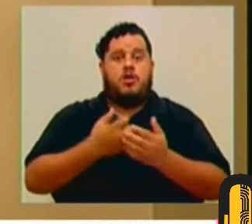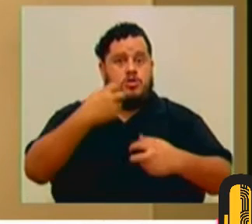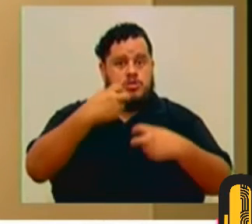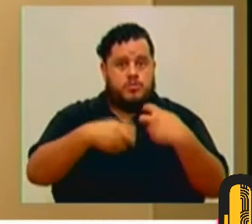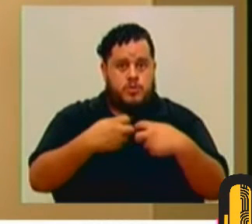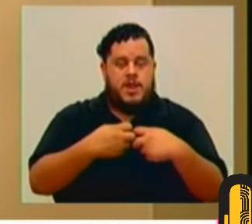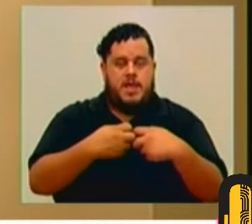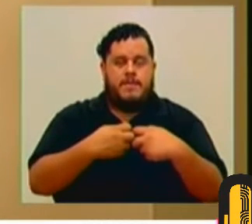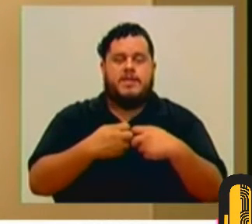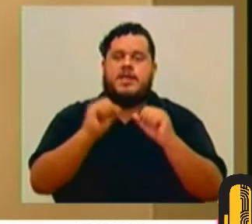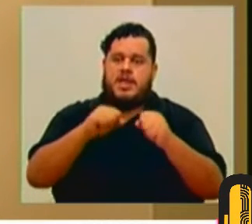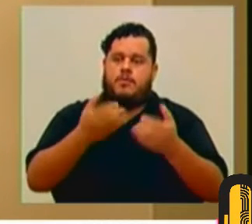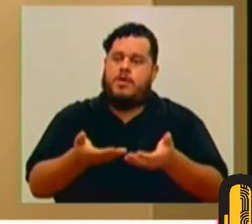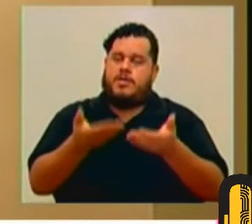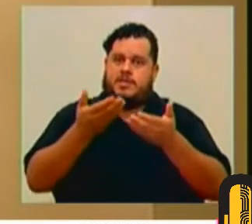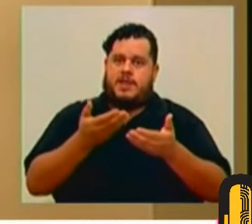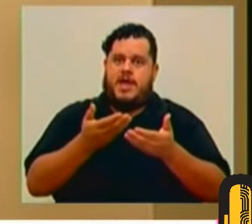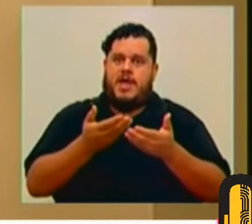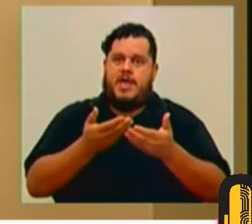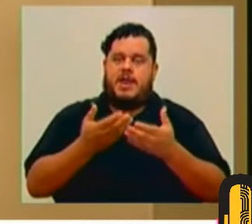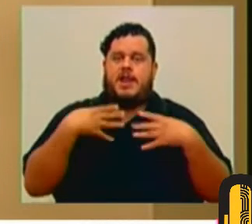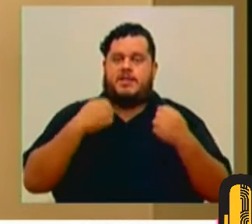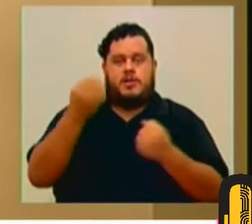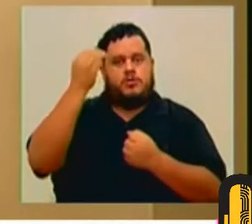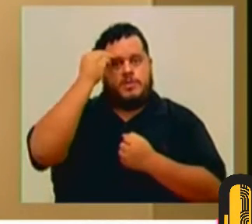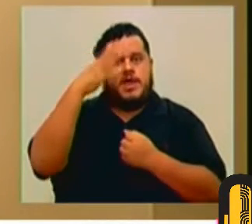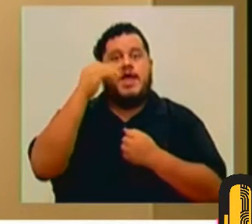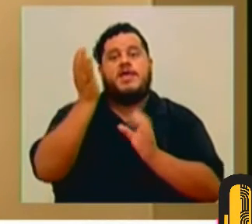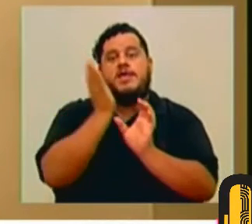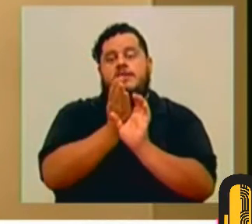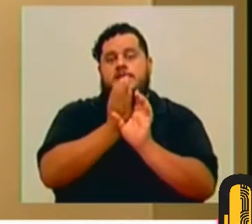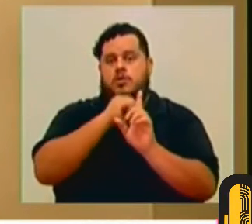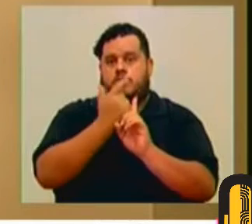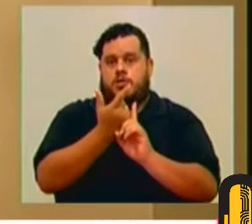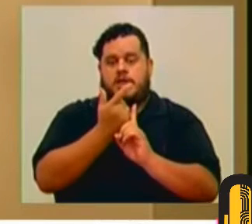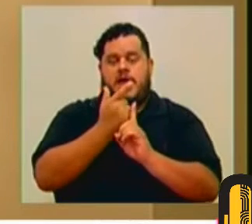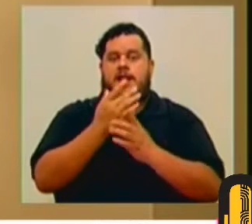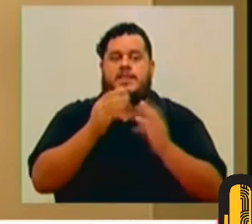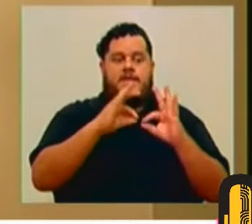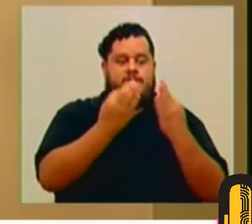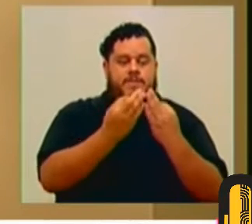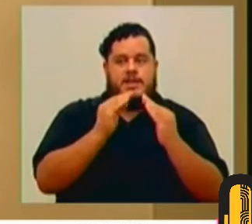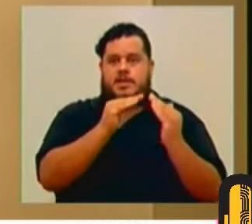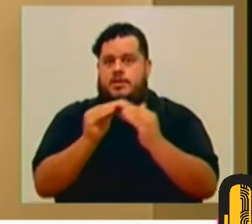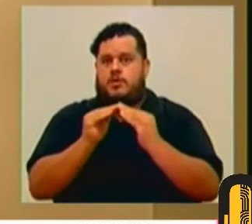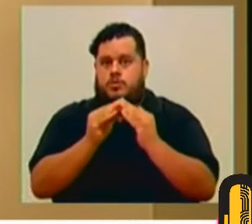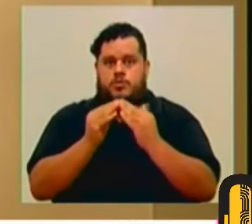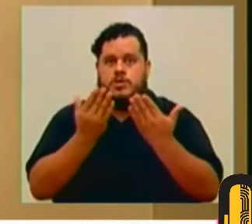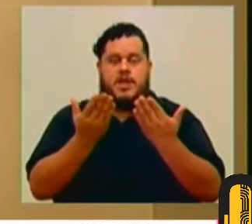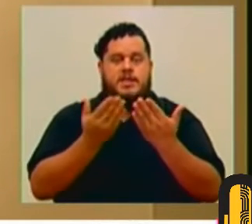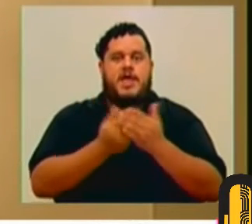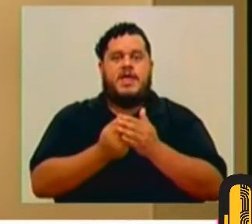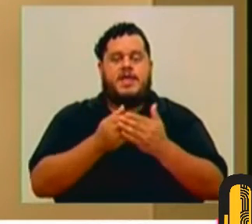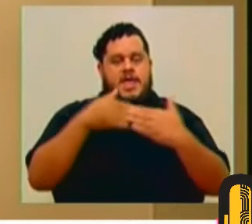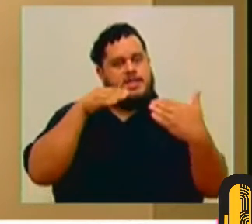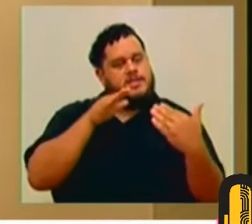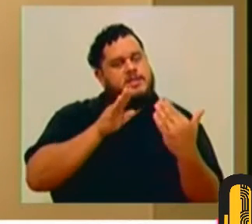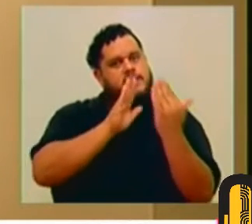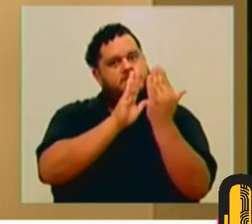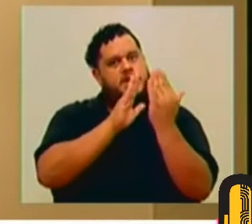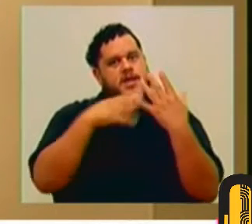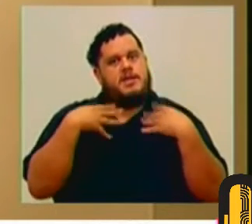sobre la salud mental y psicosocial de personas, familias y comunidades que tienen repercusión y se reflejan en